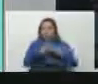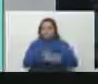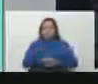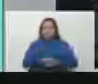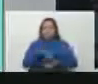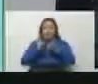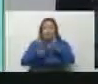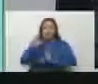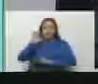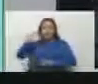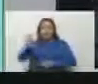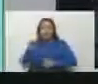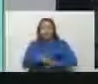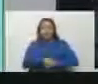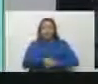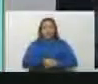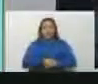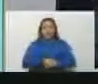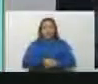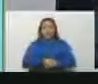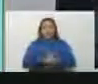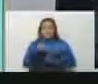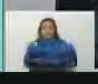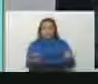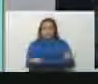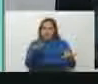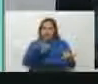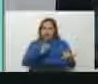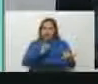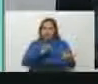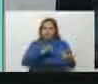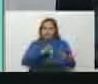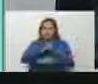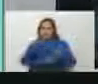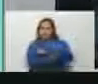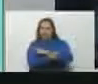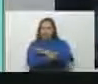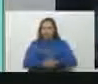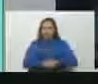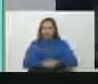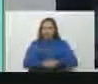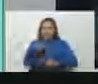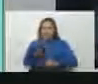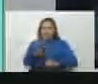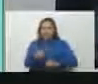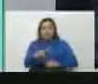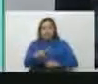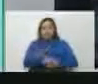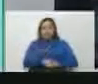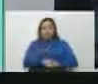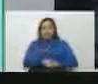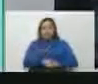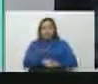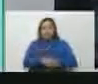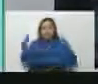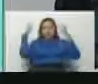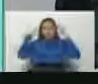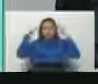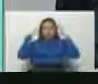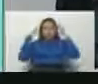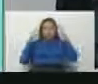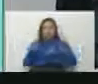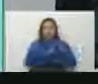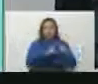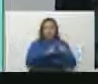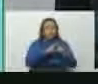otros países ya inclusive lo han hecho? Pues, decía Rodríguez, conozcamos los